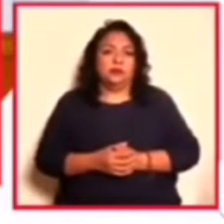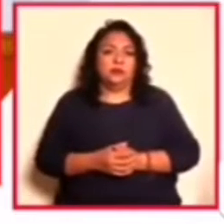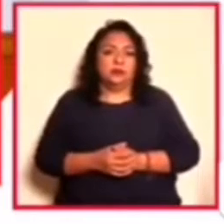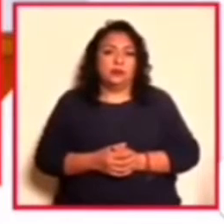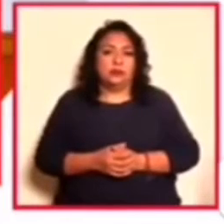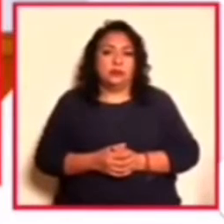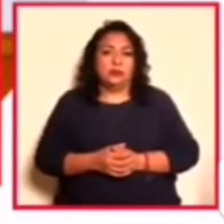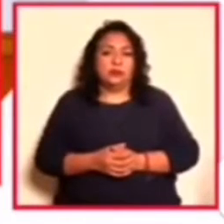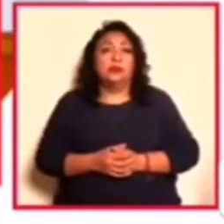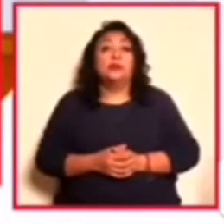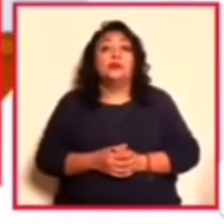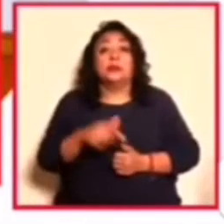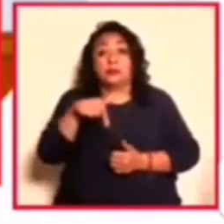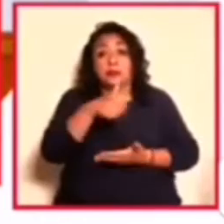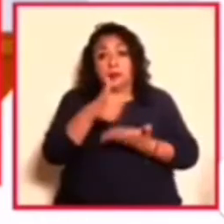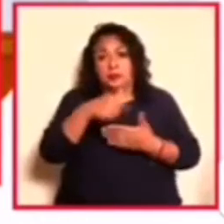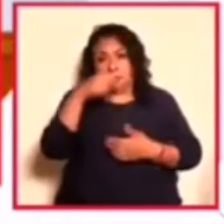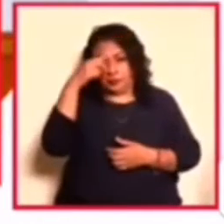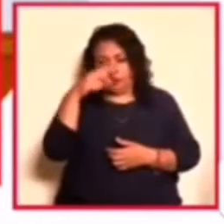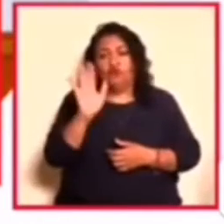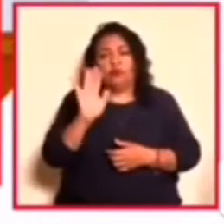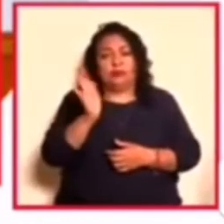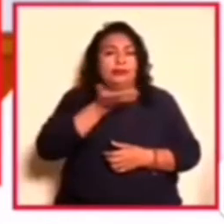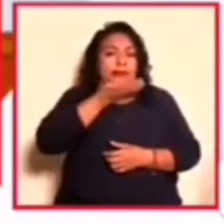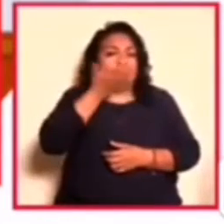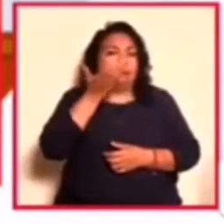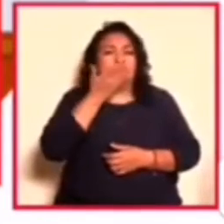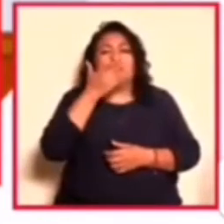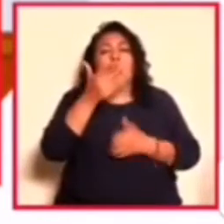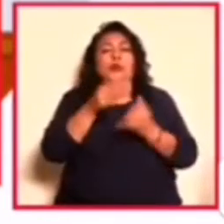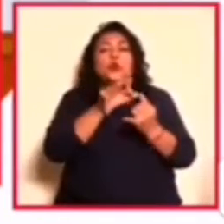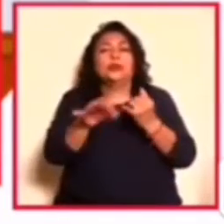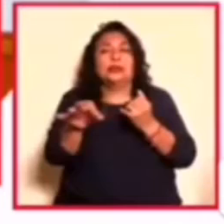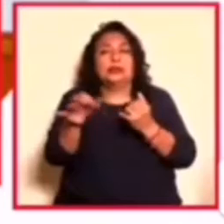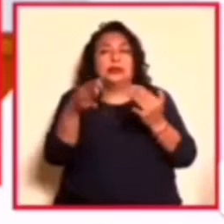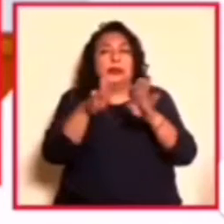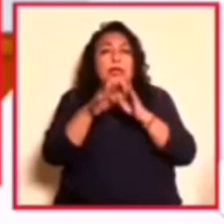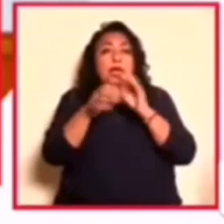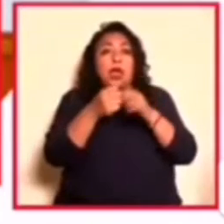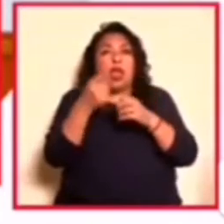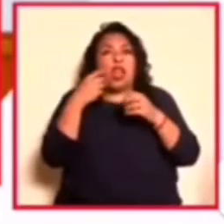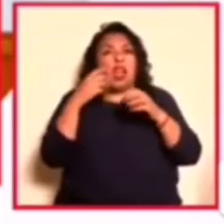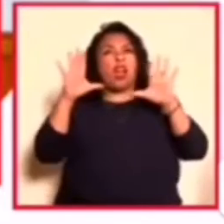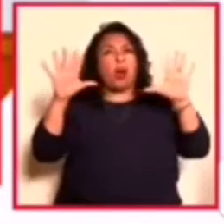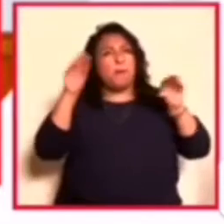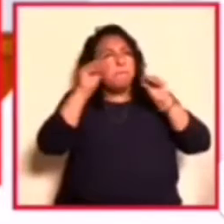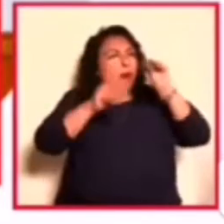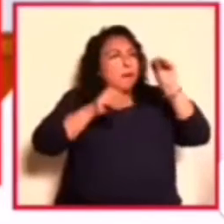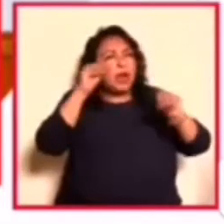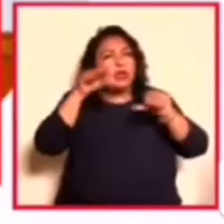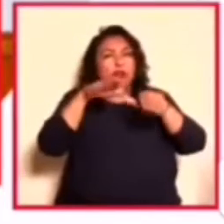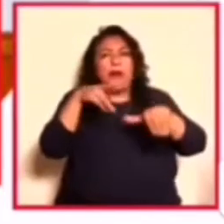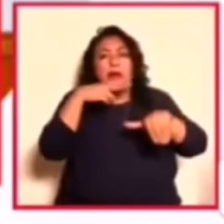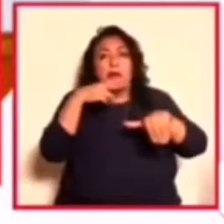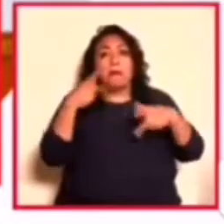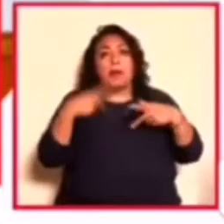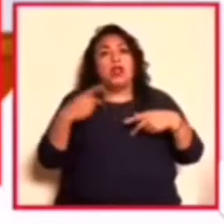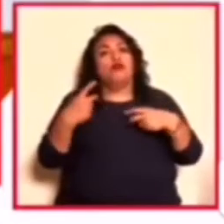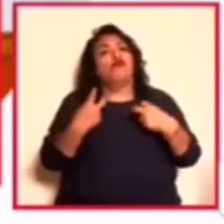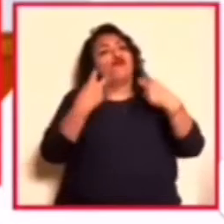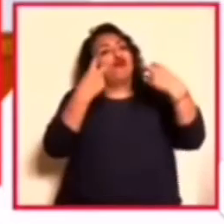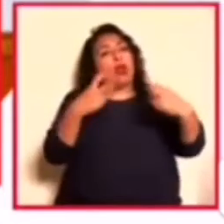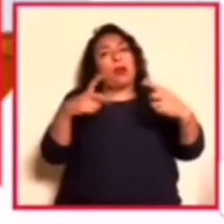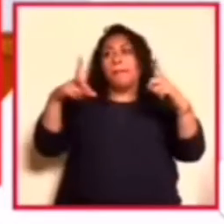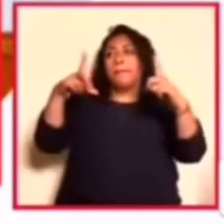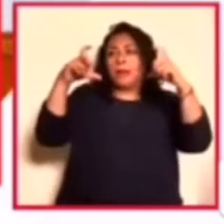en la ciudad de mexico es tradición que al final de año se coloquen grandes escenografías navideñas en donde la gente va a tomarse la foto del recuerdo